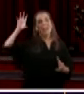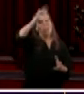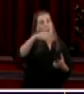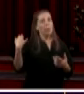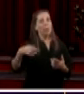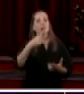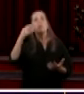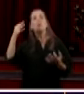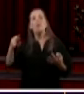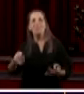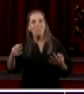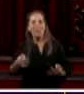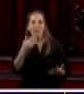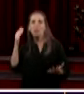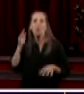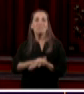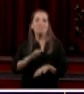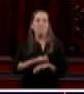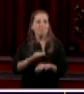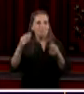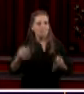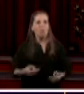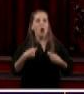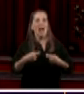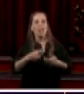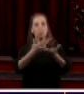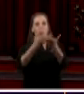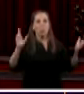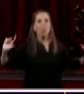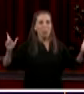importaciones que están muy fuertemente gravadas con retenciones es